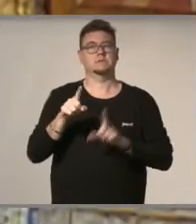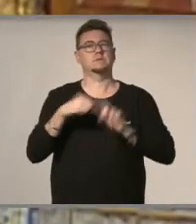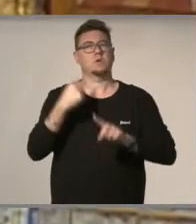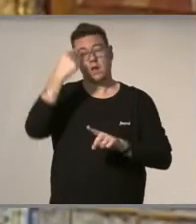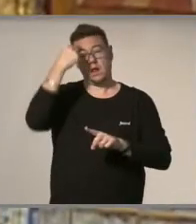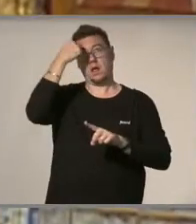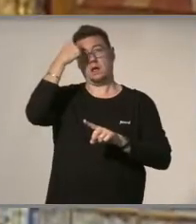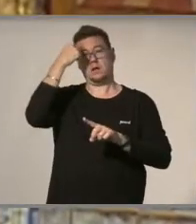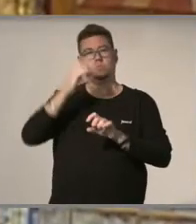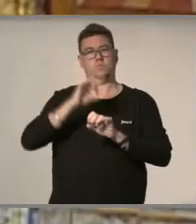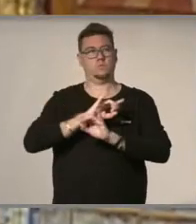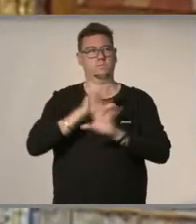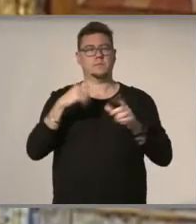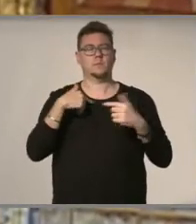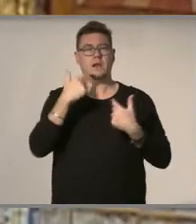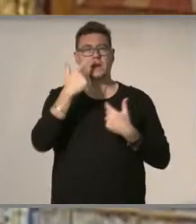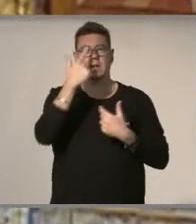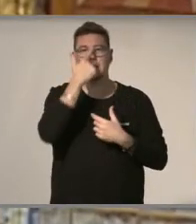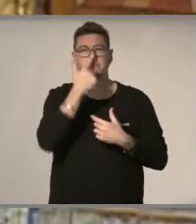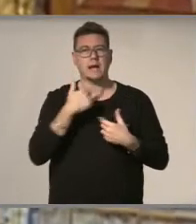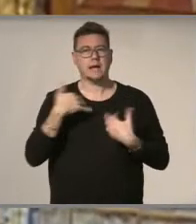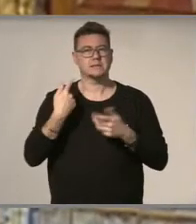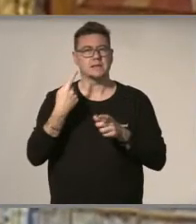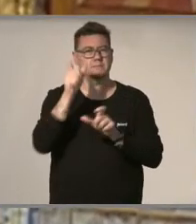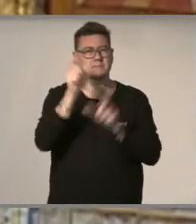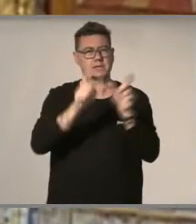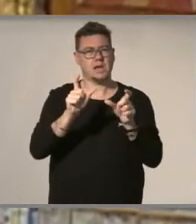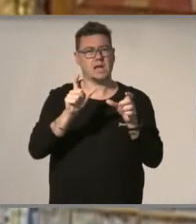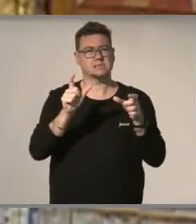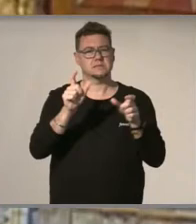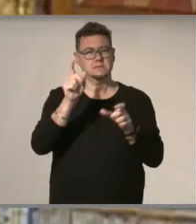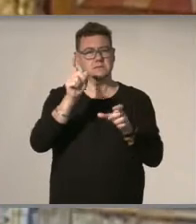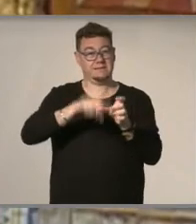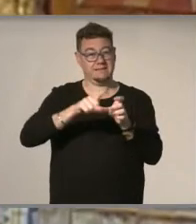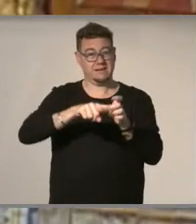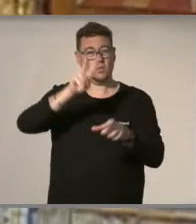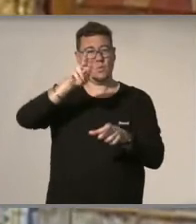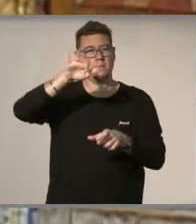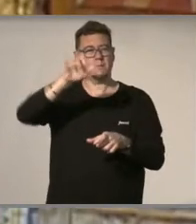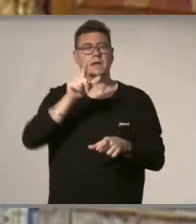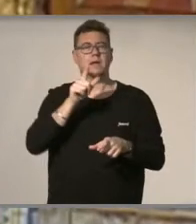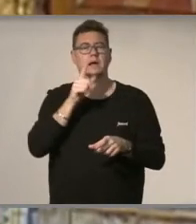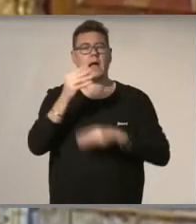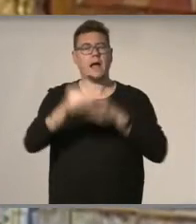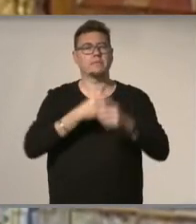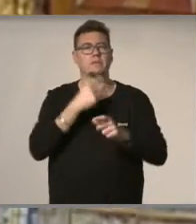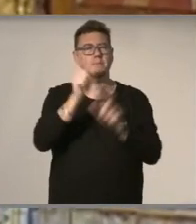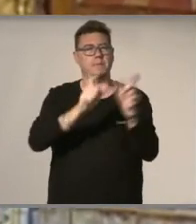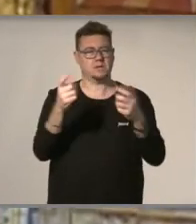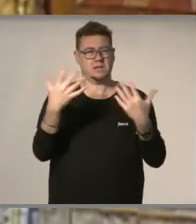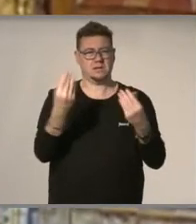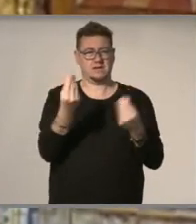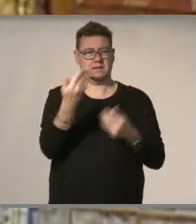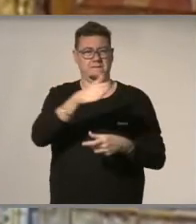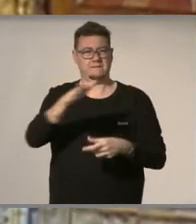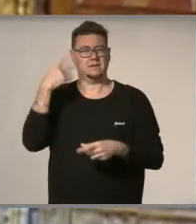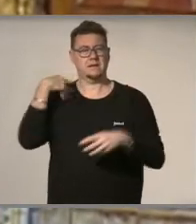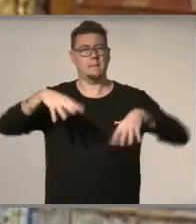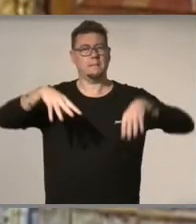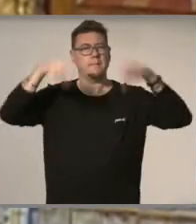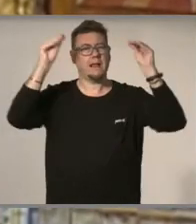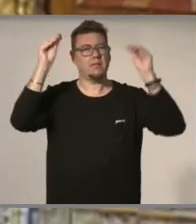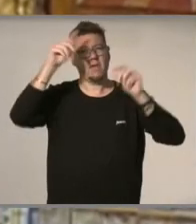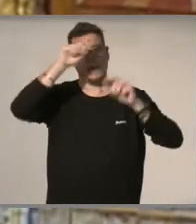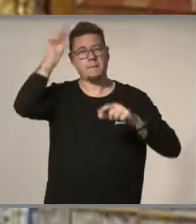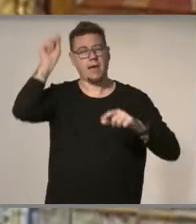memoria las impresionantes imágenes de miembros de la UME velando centenares de fallecidos en la morgue habilitada en el Palacio de Hielo de